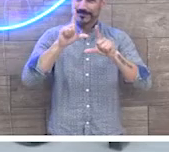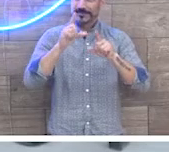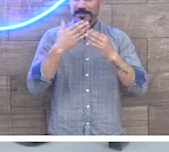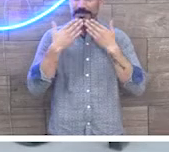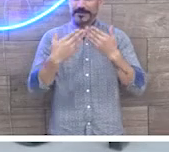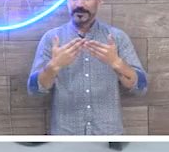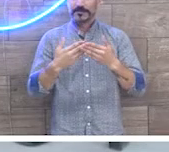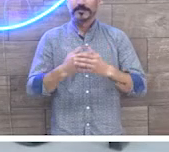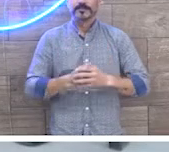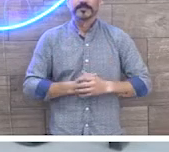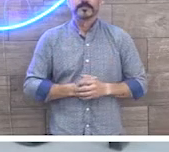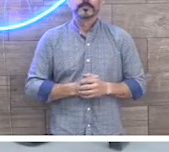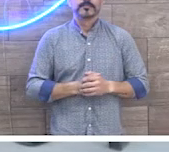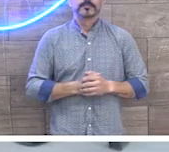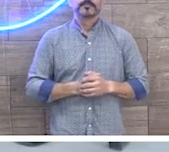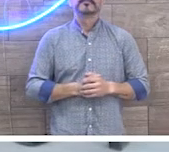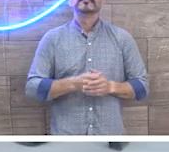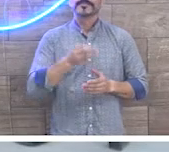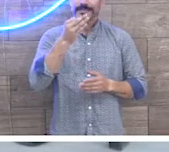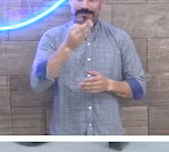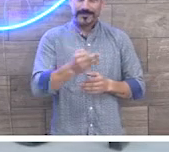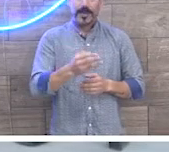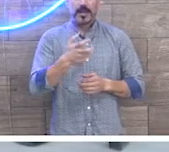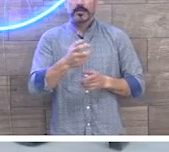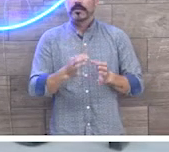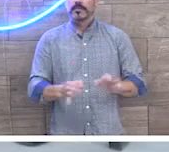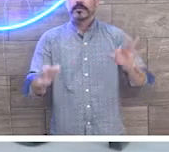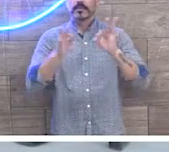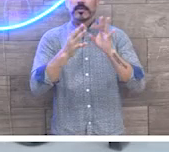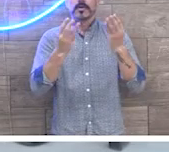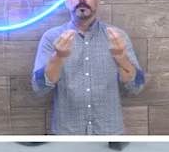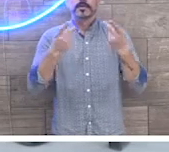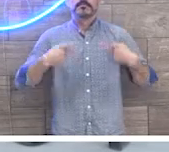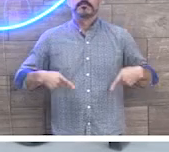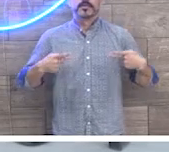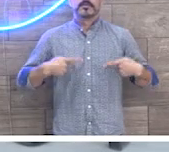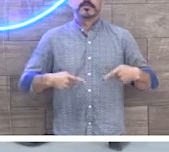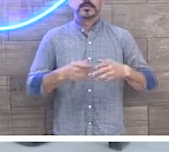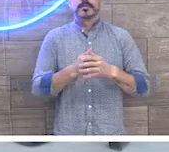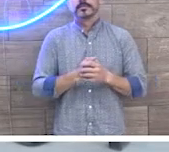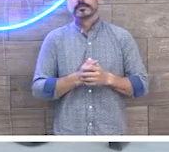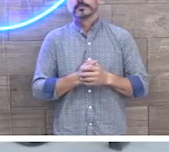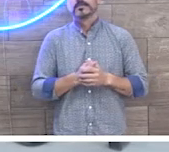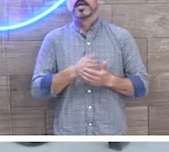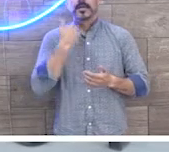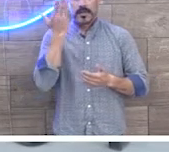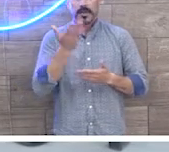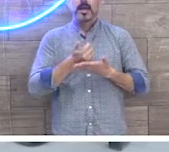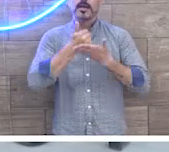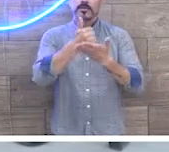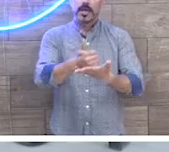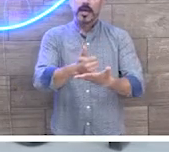esta parte es muy importante. Y bueno, algo que es muy común, muchas personas a veces tienen la buena voluntad de ayudar, ¿no? Y a lo mejor